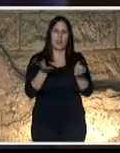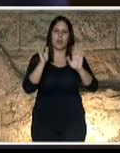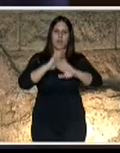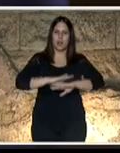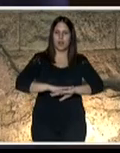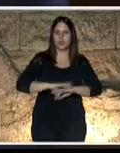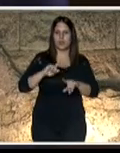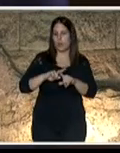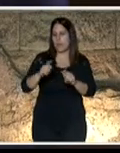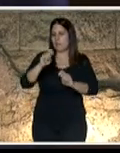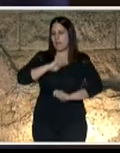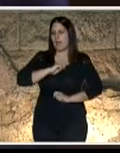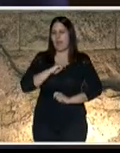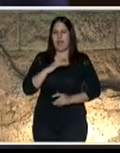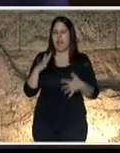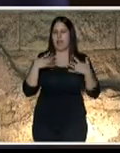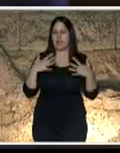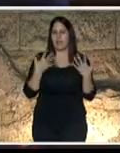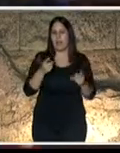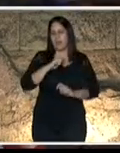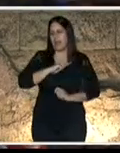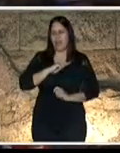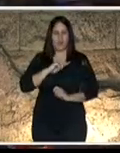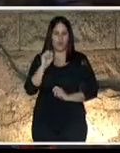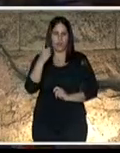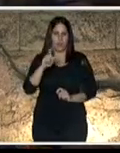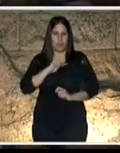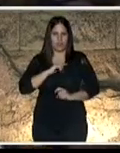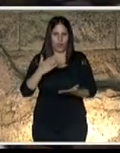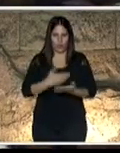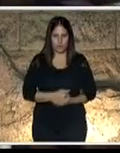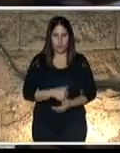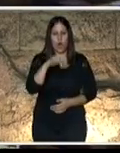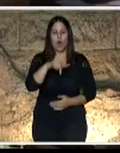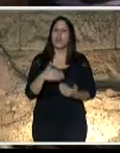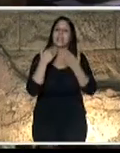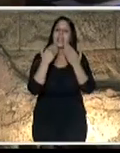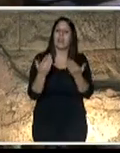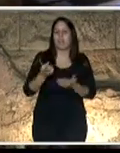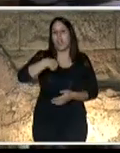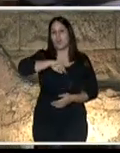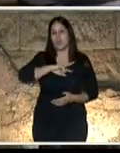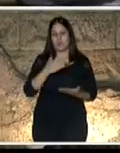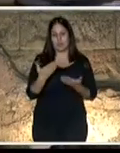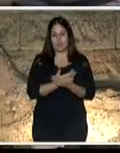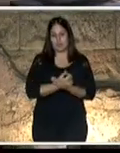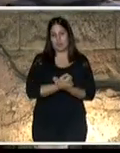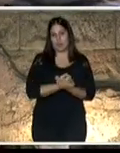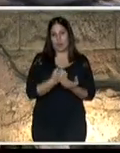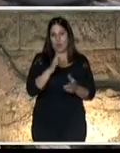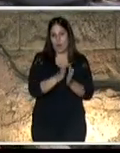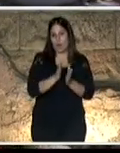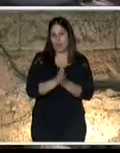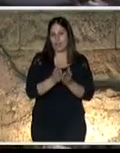el puerto para facilitar el atraque de los barcos. Hoy, gracias a nuestros paisanos de Siruela y sus